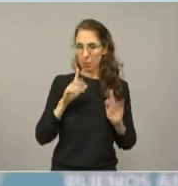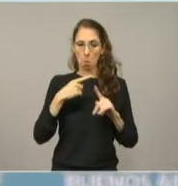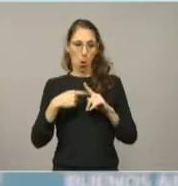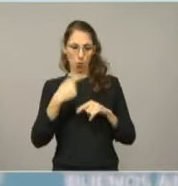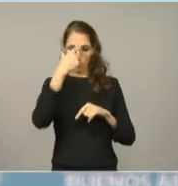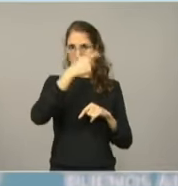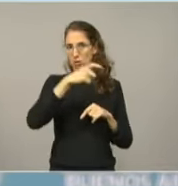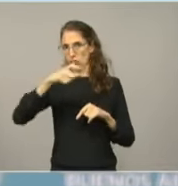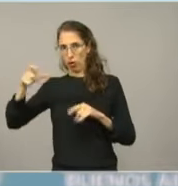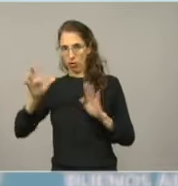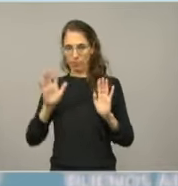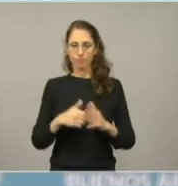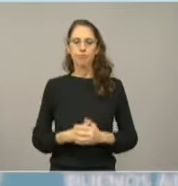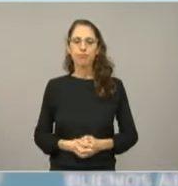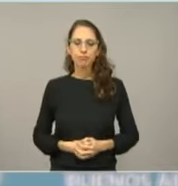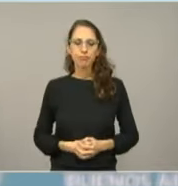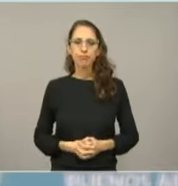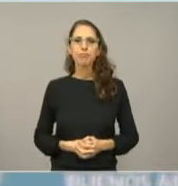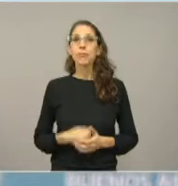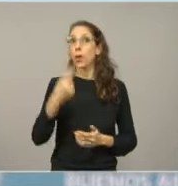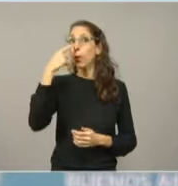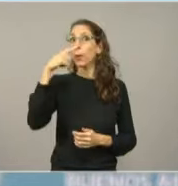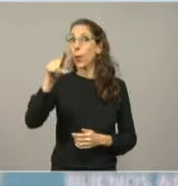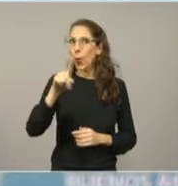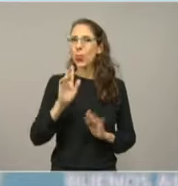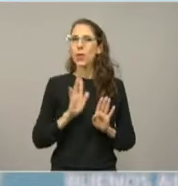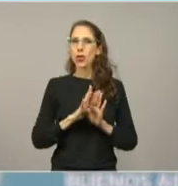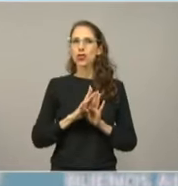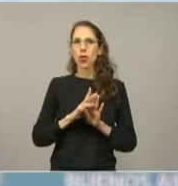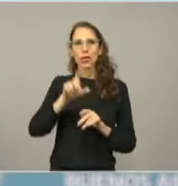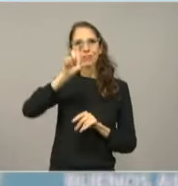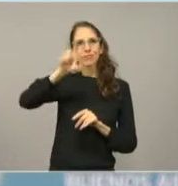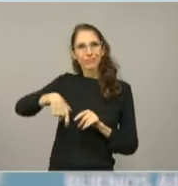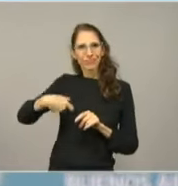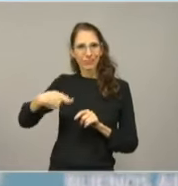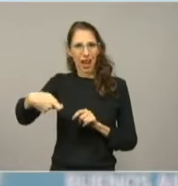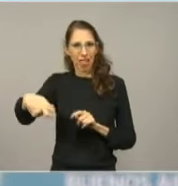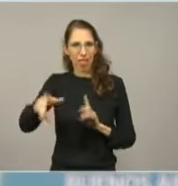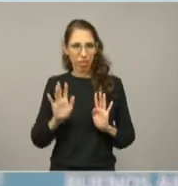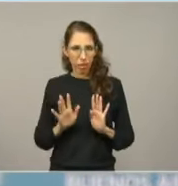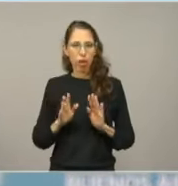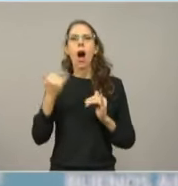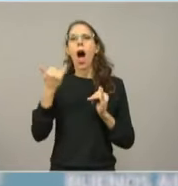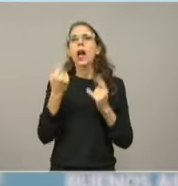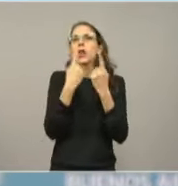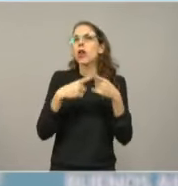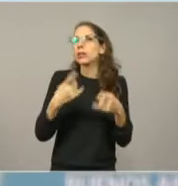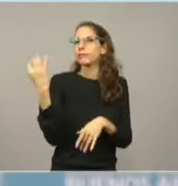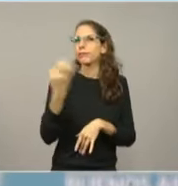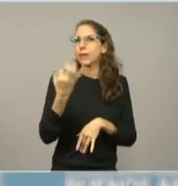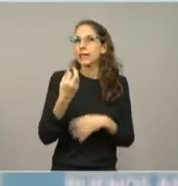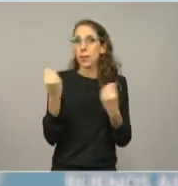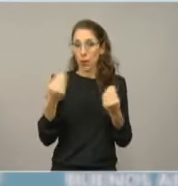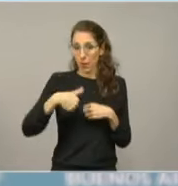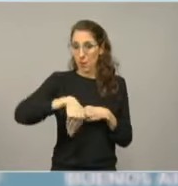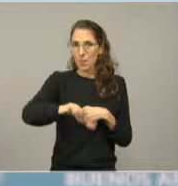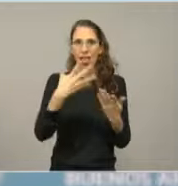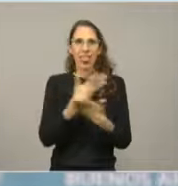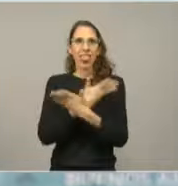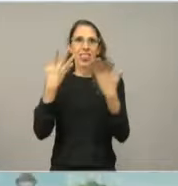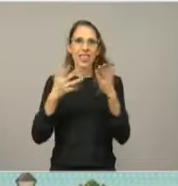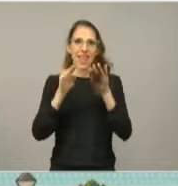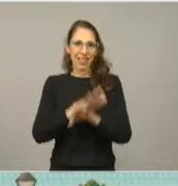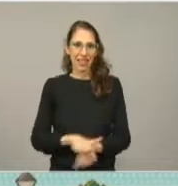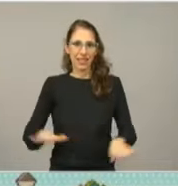persona y por último eh respecto de las tarjetas de crédito también promociones especiales por el día de la